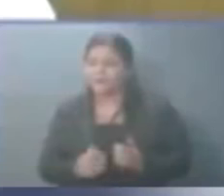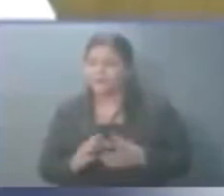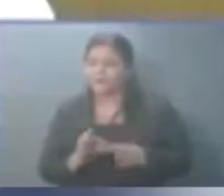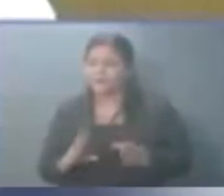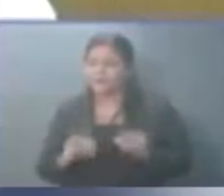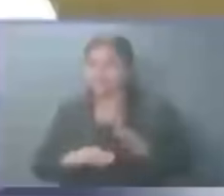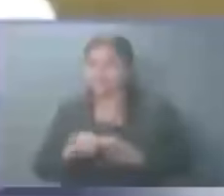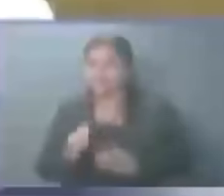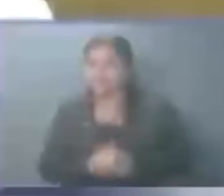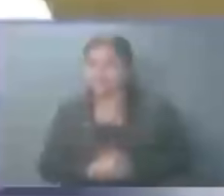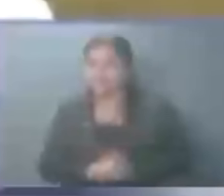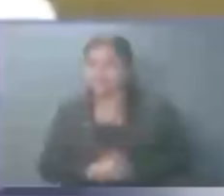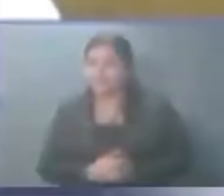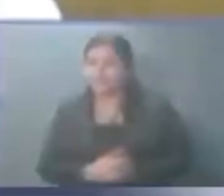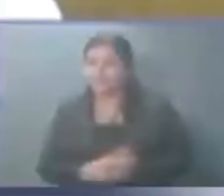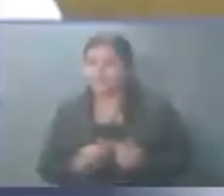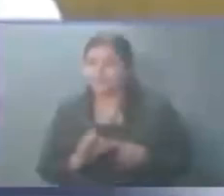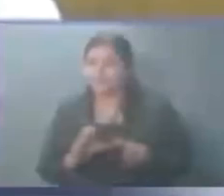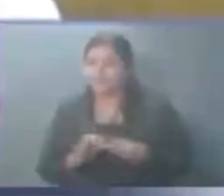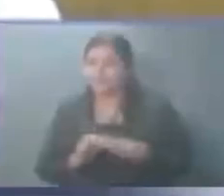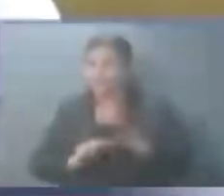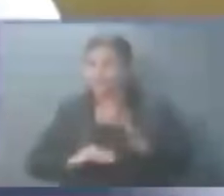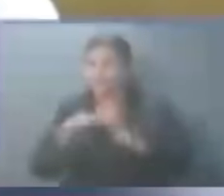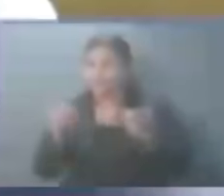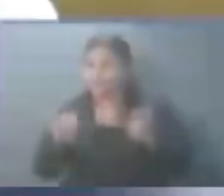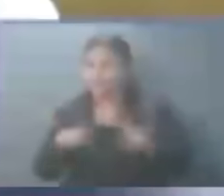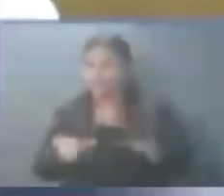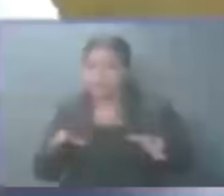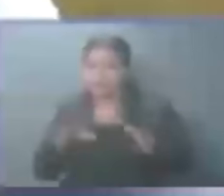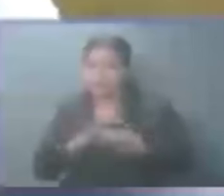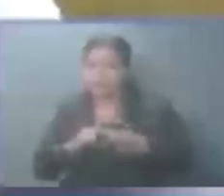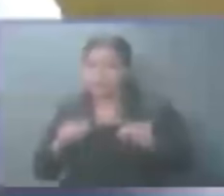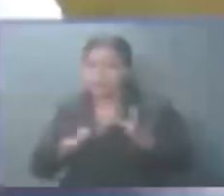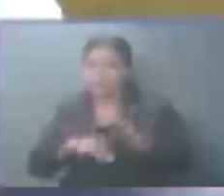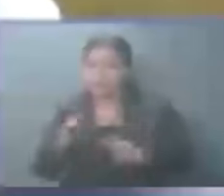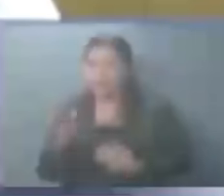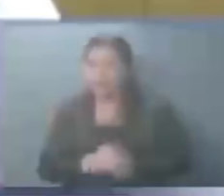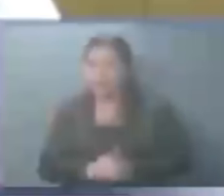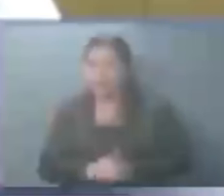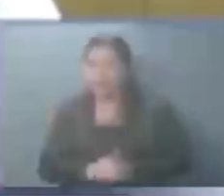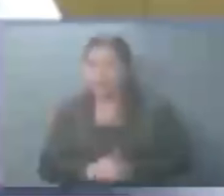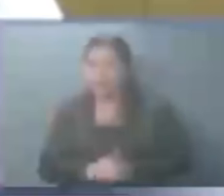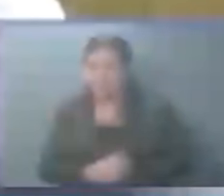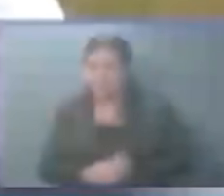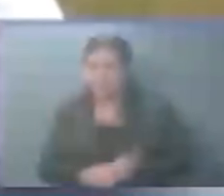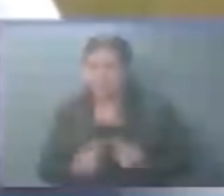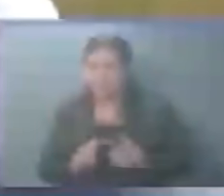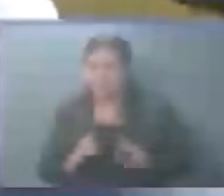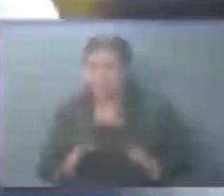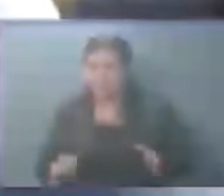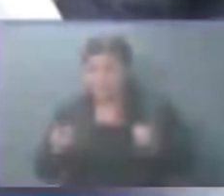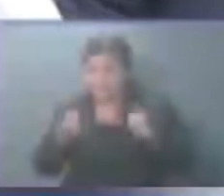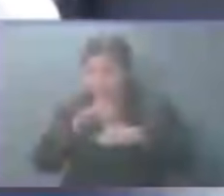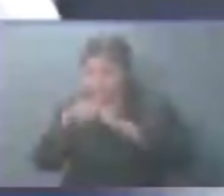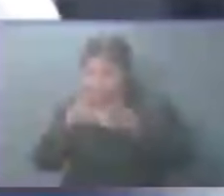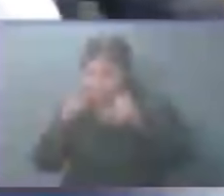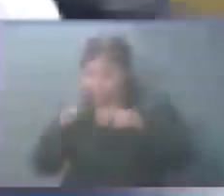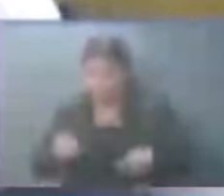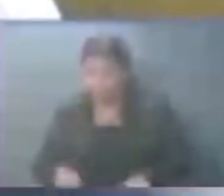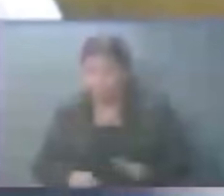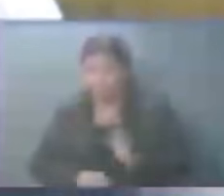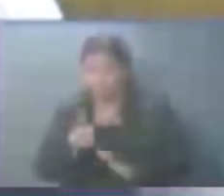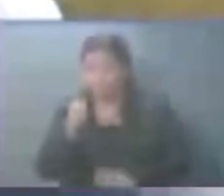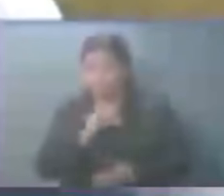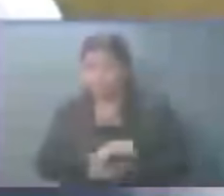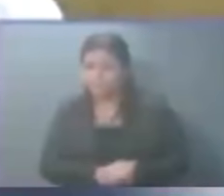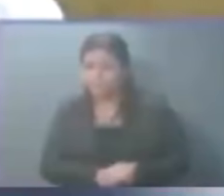ley. Esta ley regula los cercos sanitarios, llamados estrictamente sanitarios y no los cercos militares como los hemos